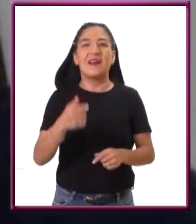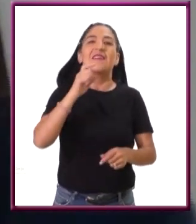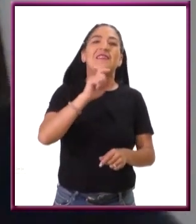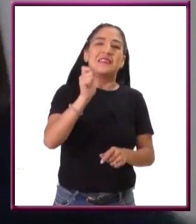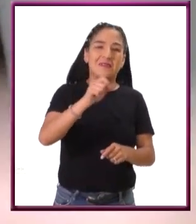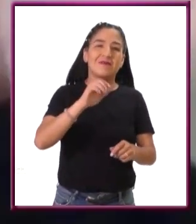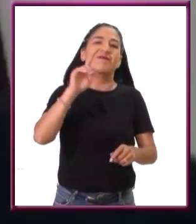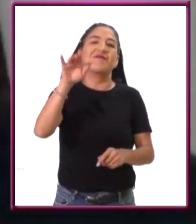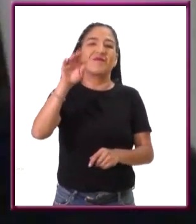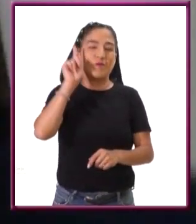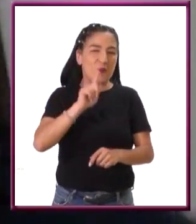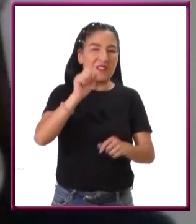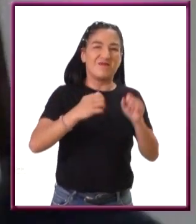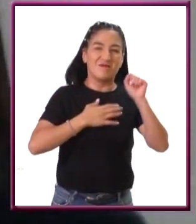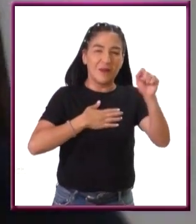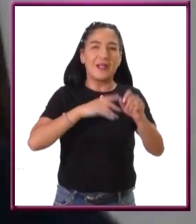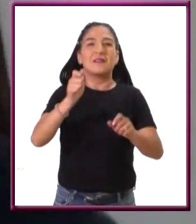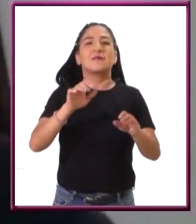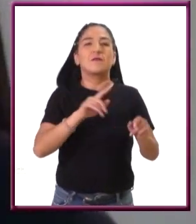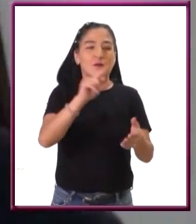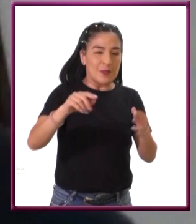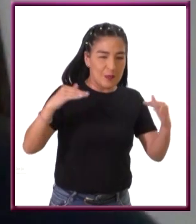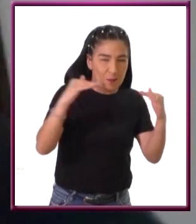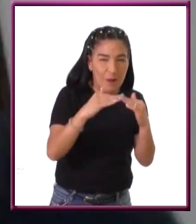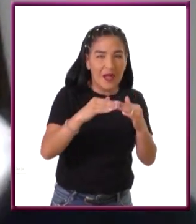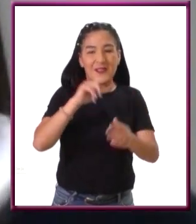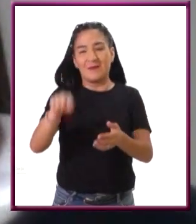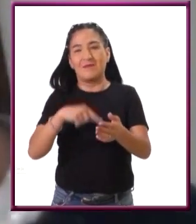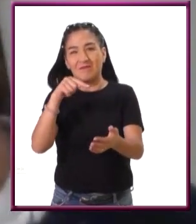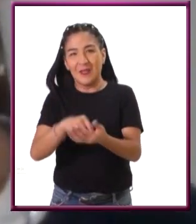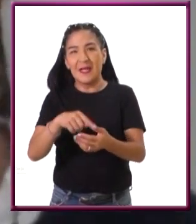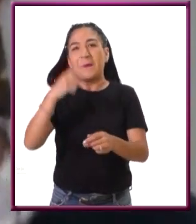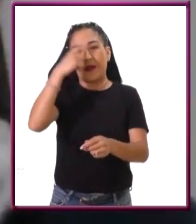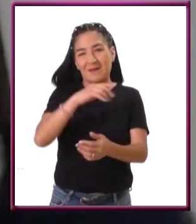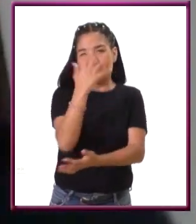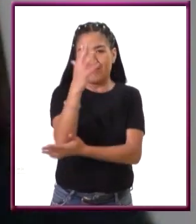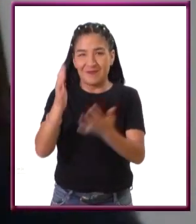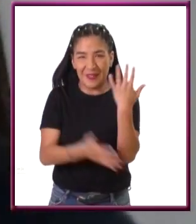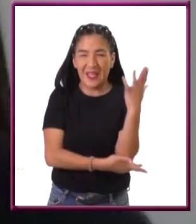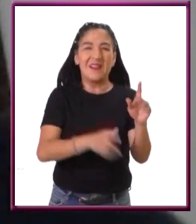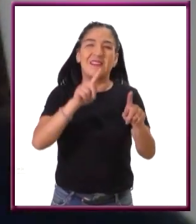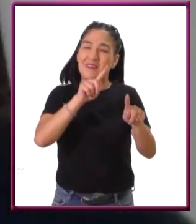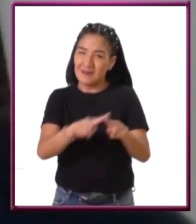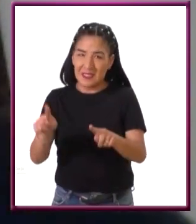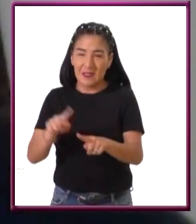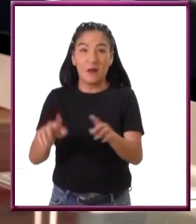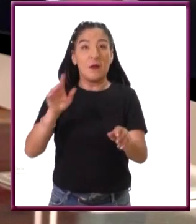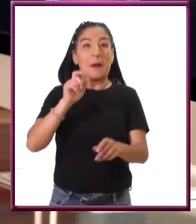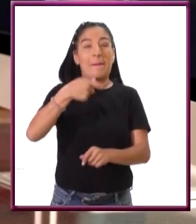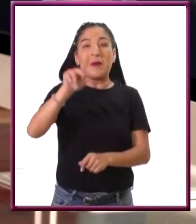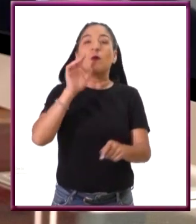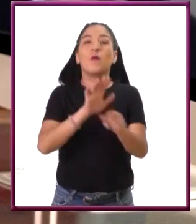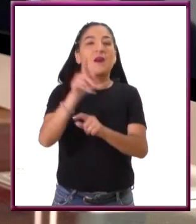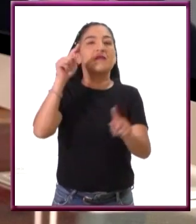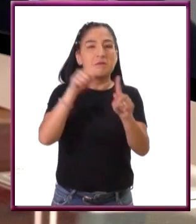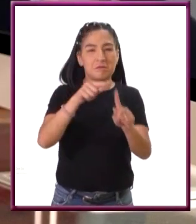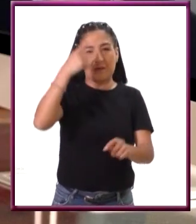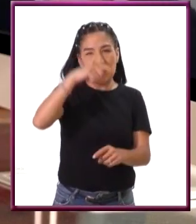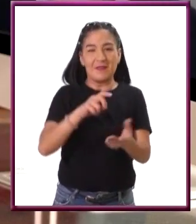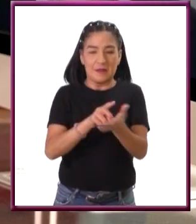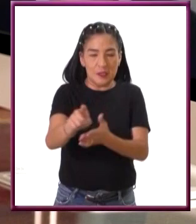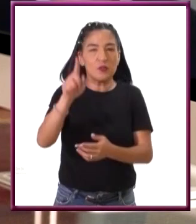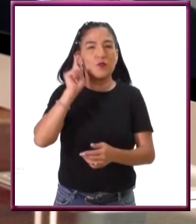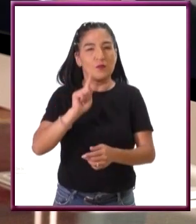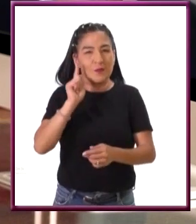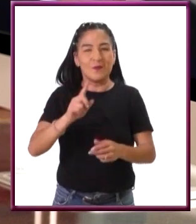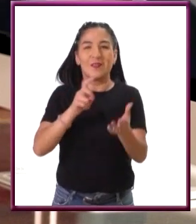El feminismo de la igualdad, el feminismo radical, el feminismo ecológico, pero finalmente el feminismo como tal nos lleva a reivindicar los